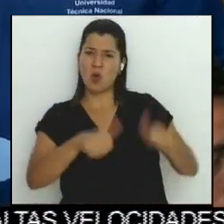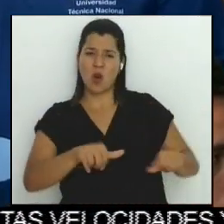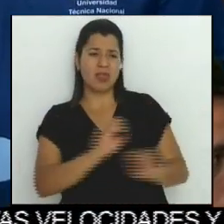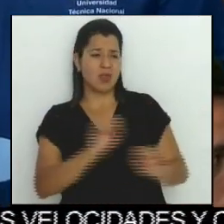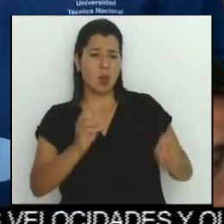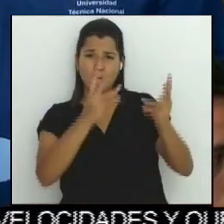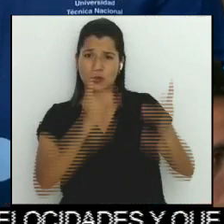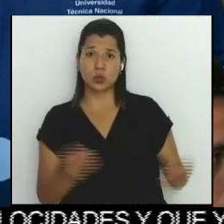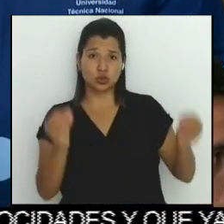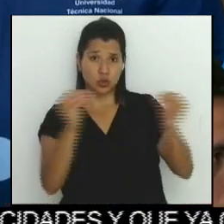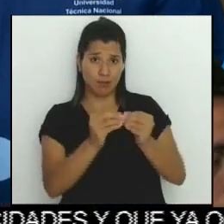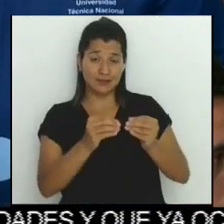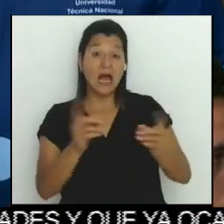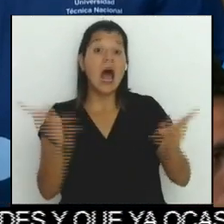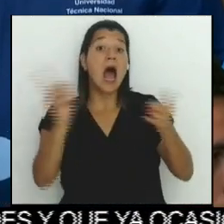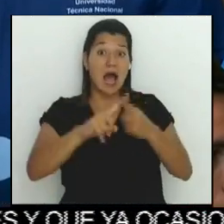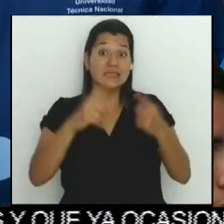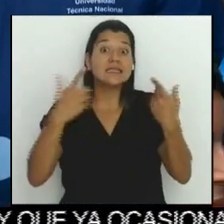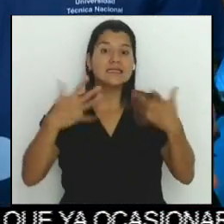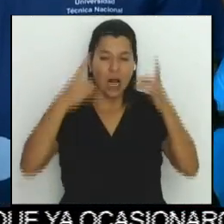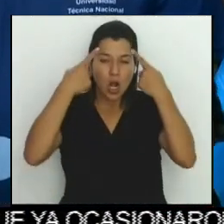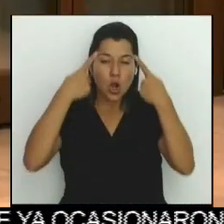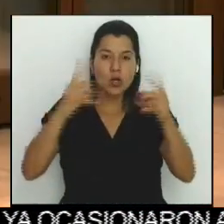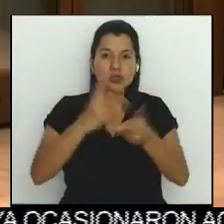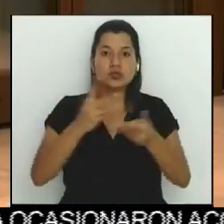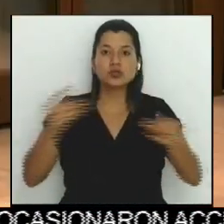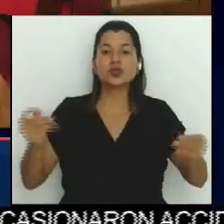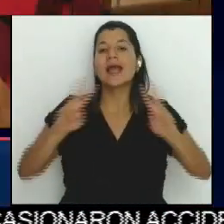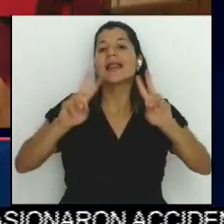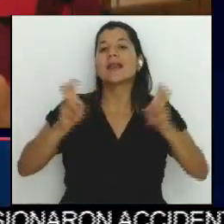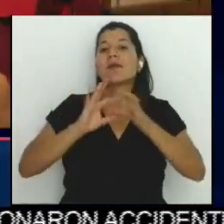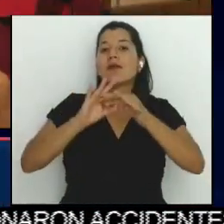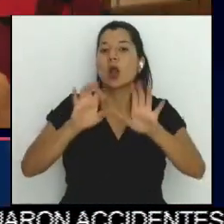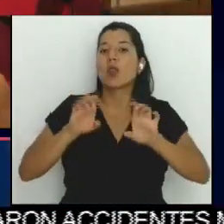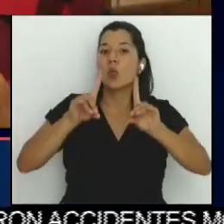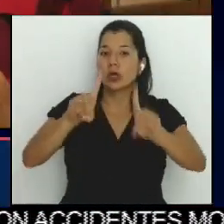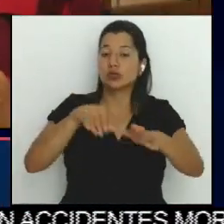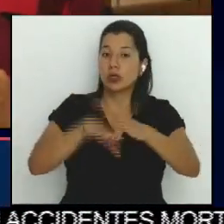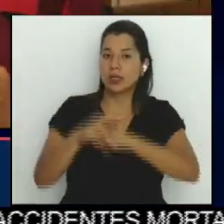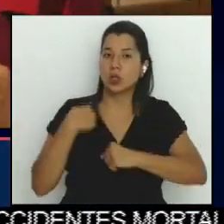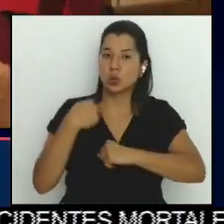hasta tanto no se arregle el tema de la educación en este país. La información desde el Congreso, vuelvo con ustedes al estudio. Buenas noches.